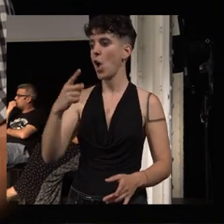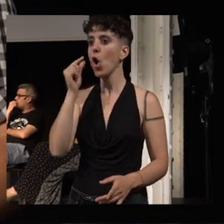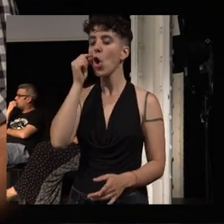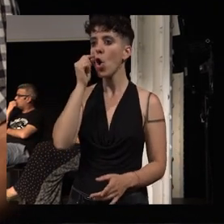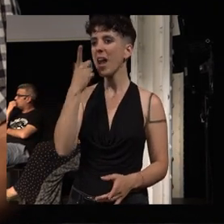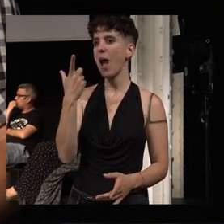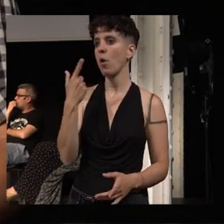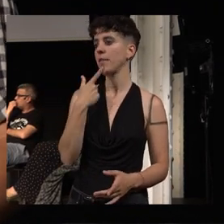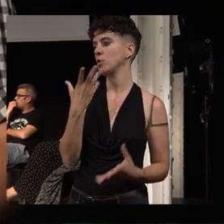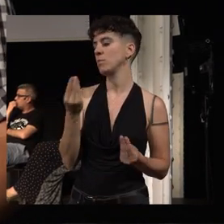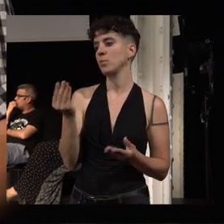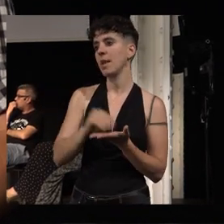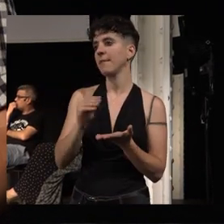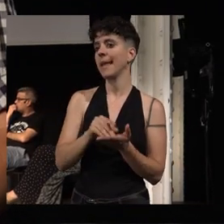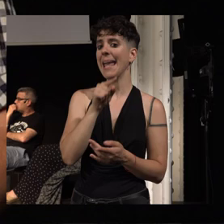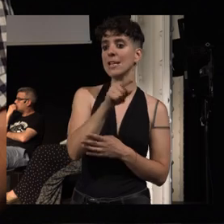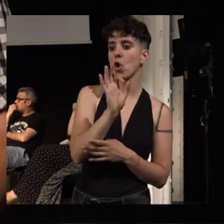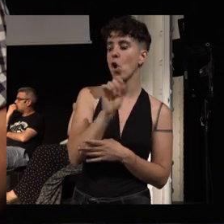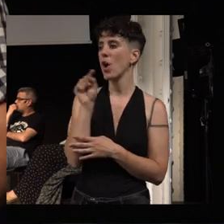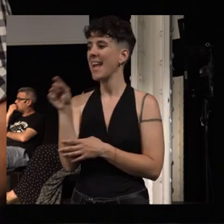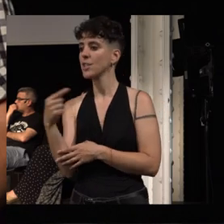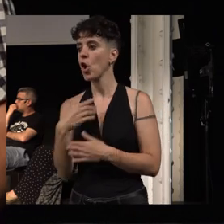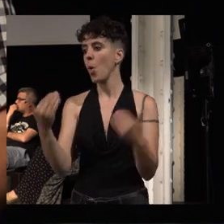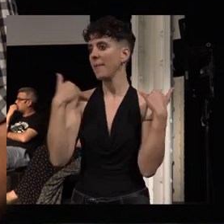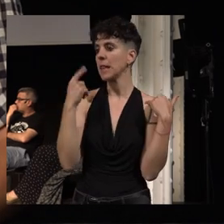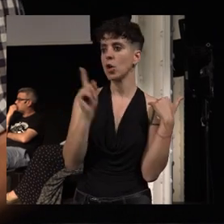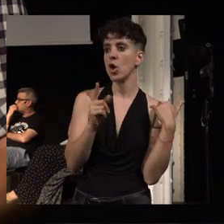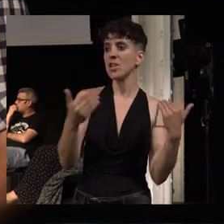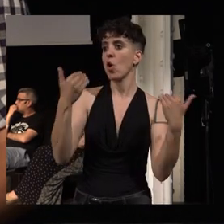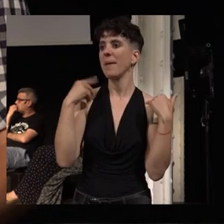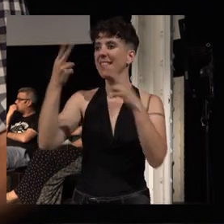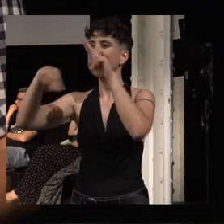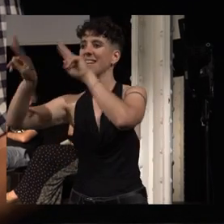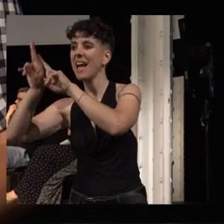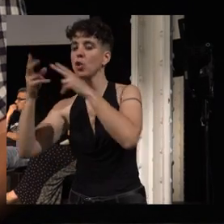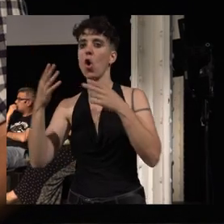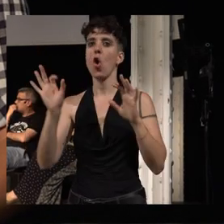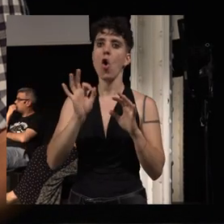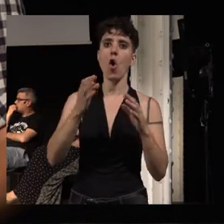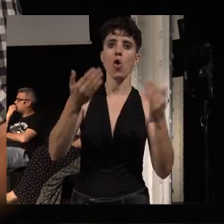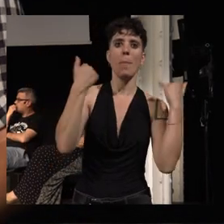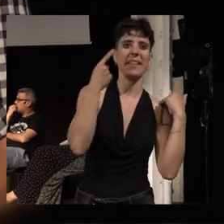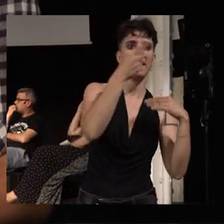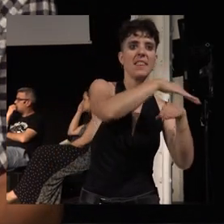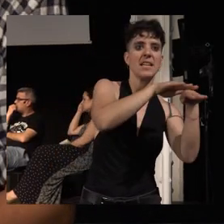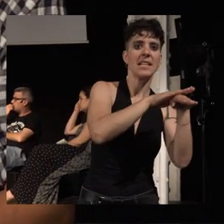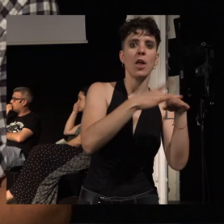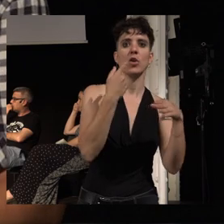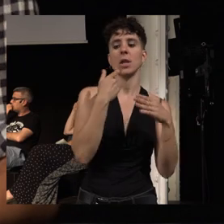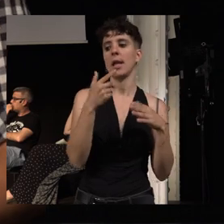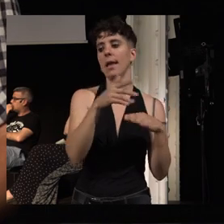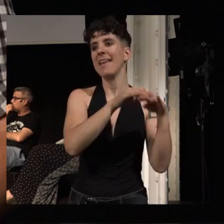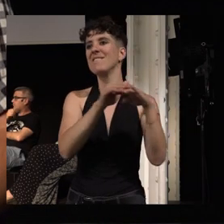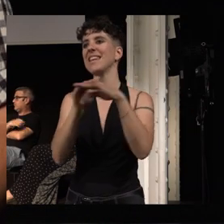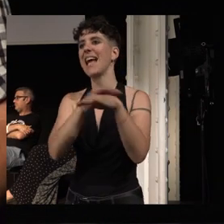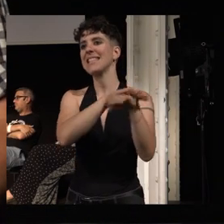diciendo que esta cosa o aquella otra no era parte de su competencia, sino que era competencia de la Generalitat o competencia del Estado y que instaba a los Estados a hacer aquello o hacer lo